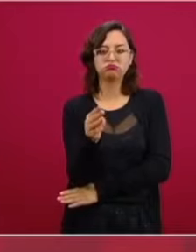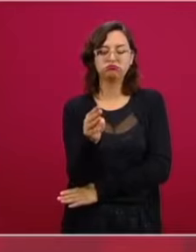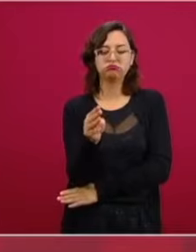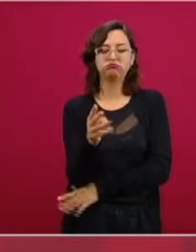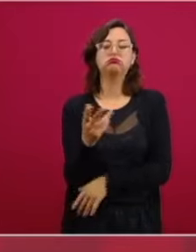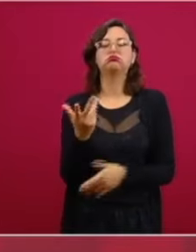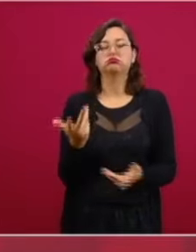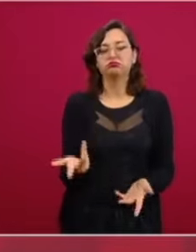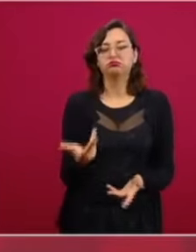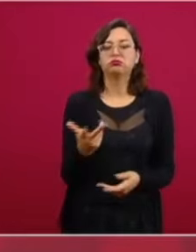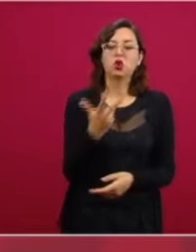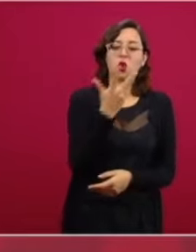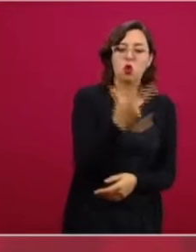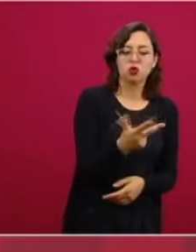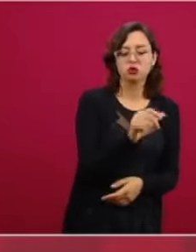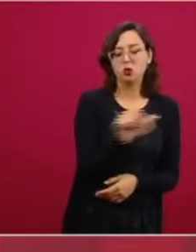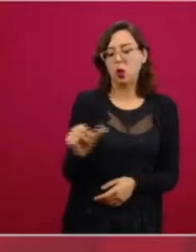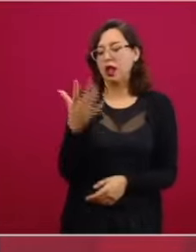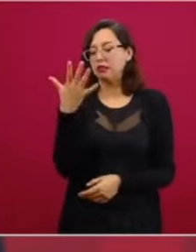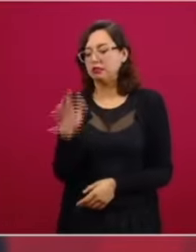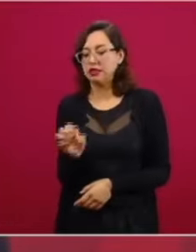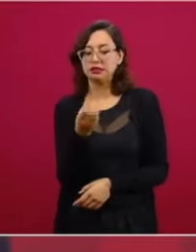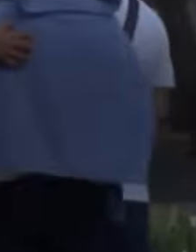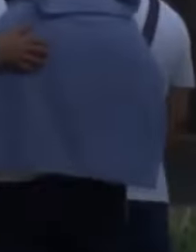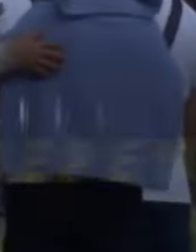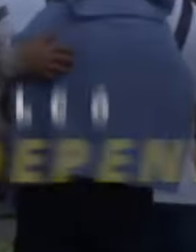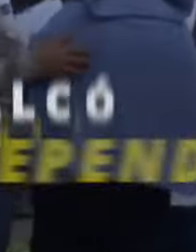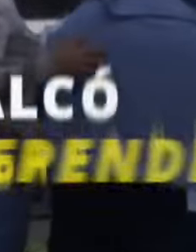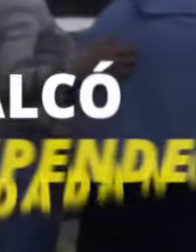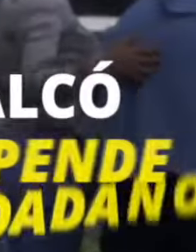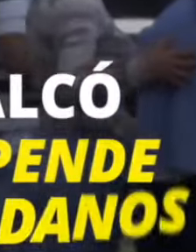se ha predicho que entre el 8 al 10 de mayo